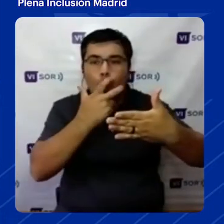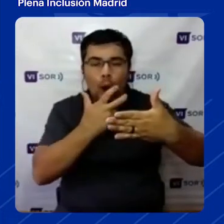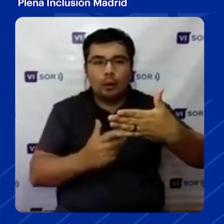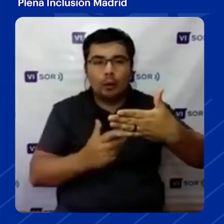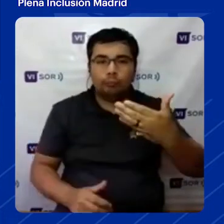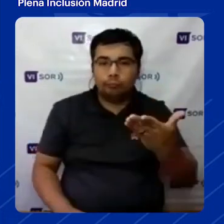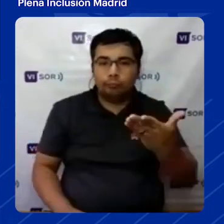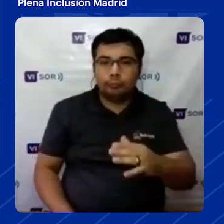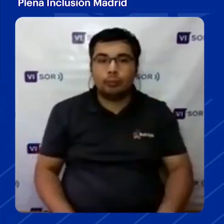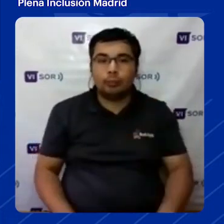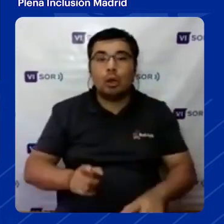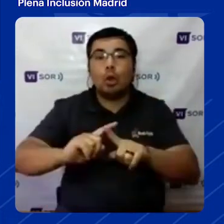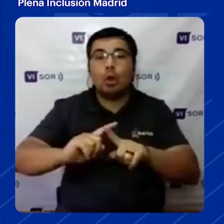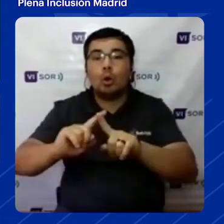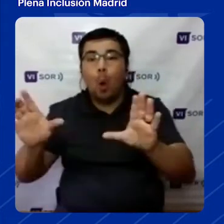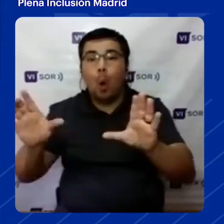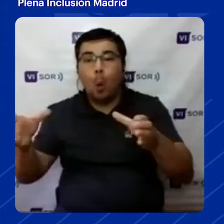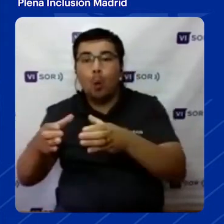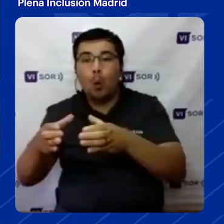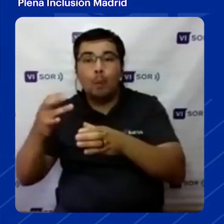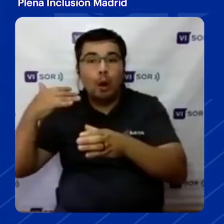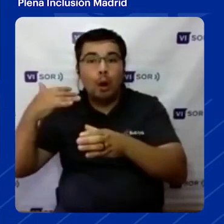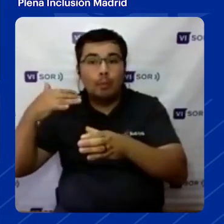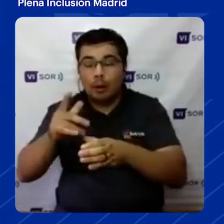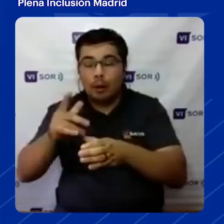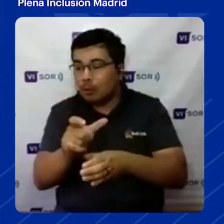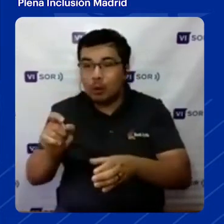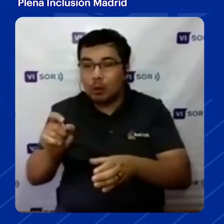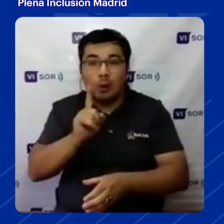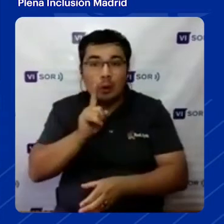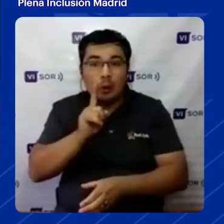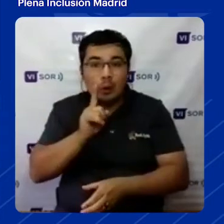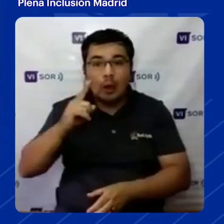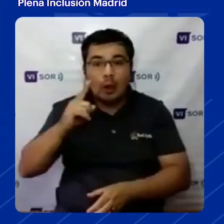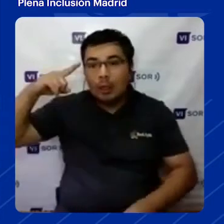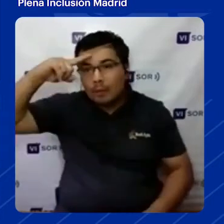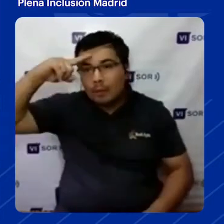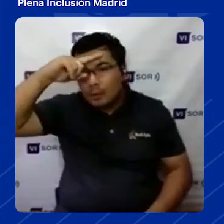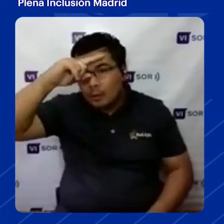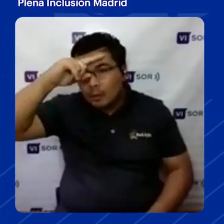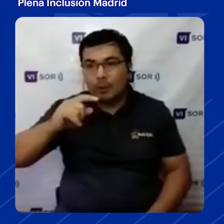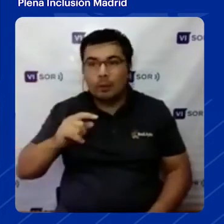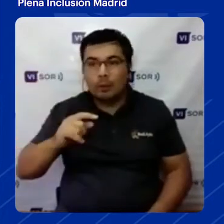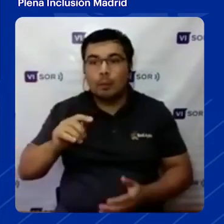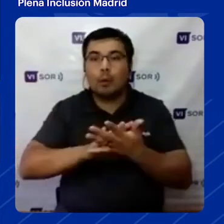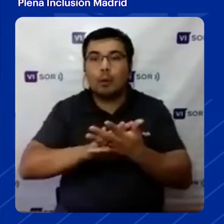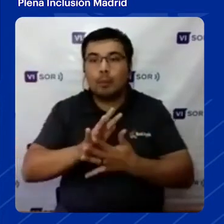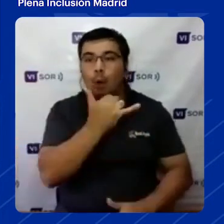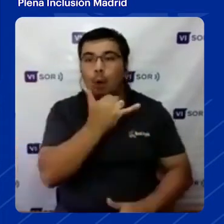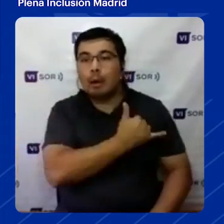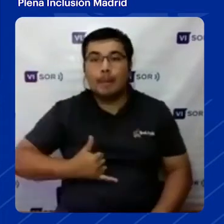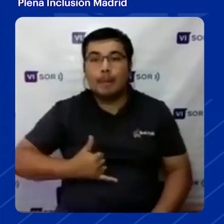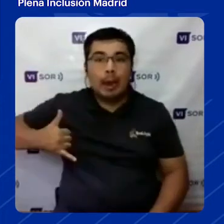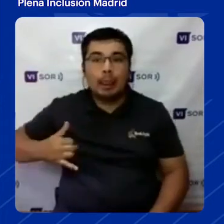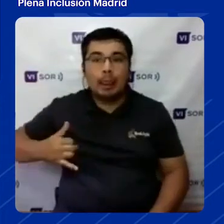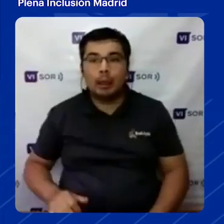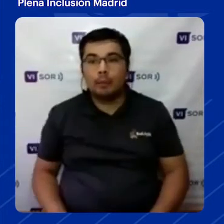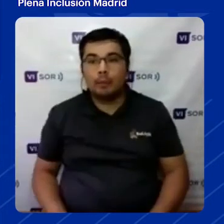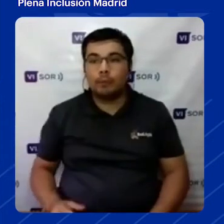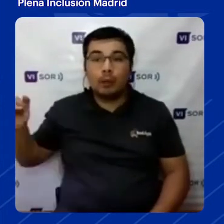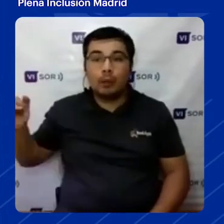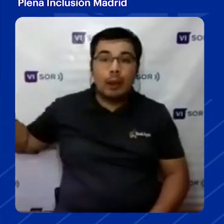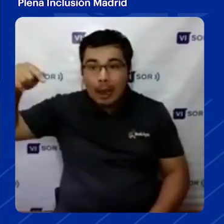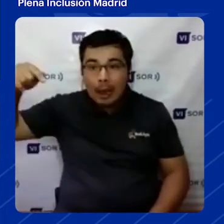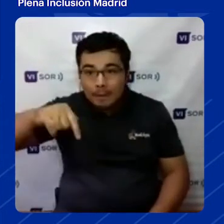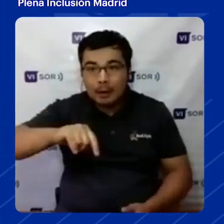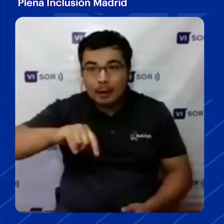un grupo importante de personas que tienen dificultades transitorias. Pensemos en migrantes que llegan a un país del